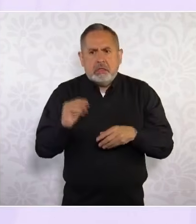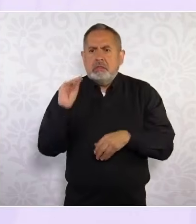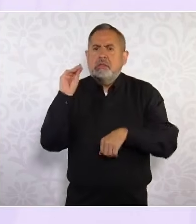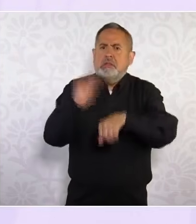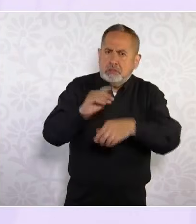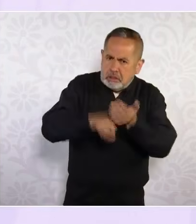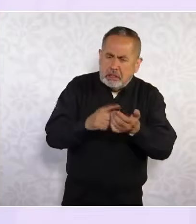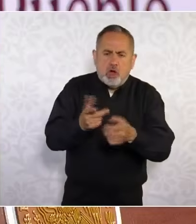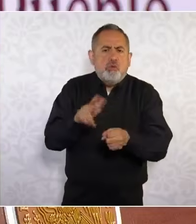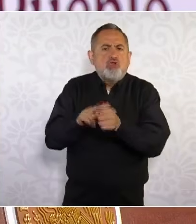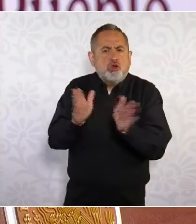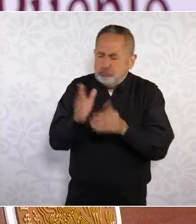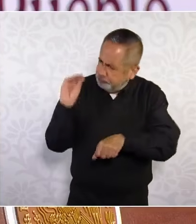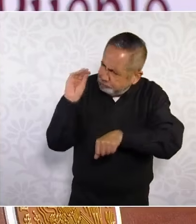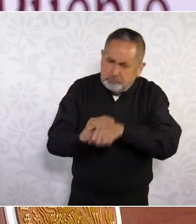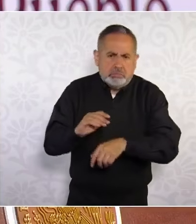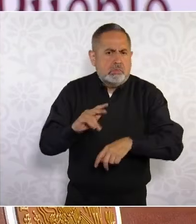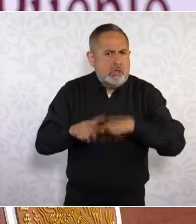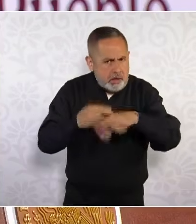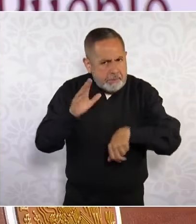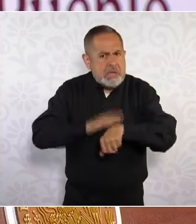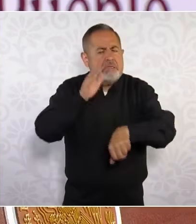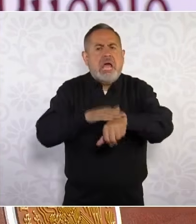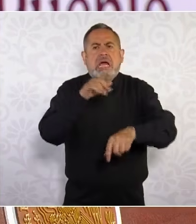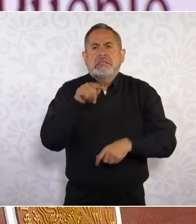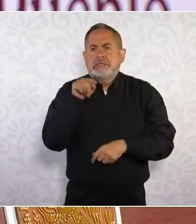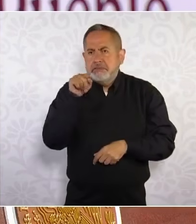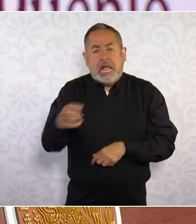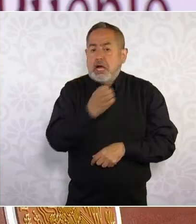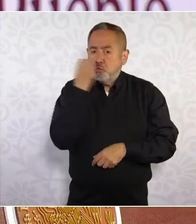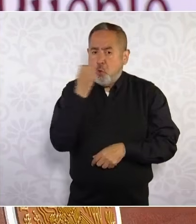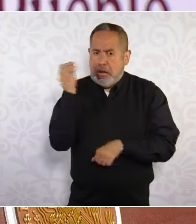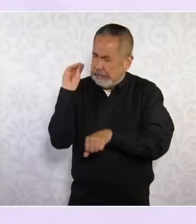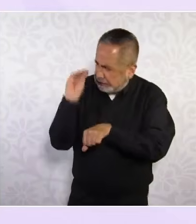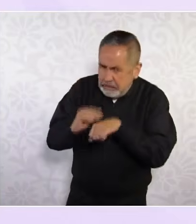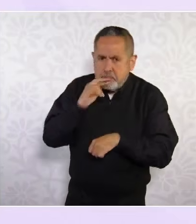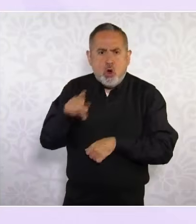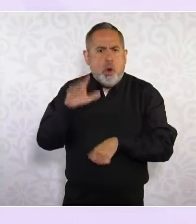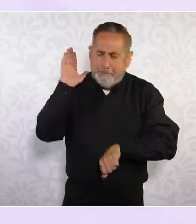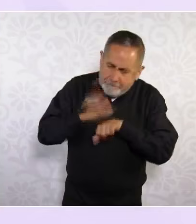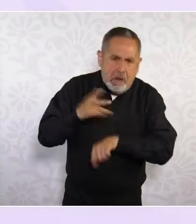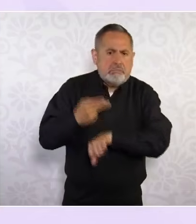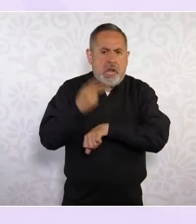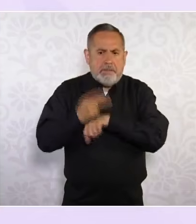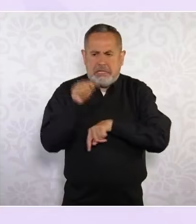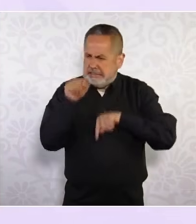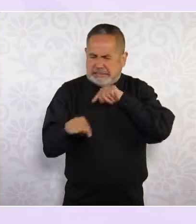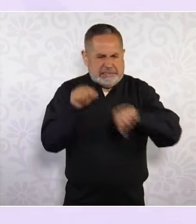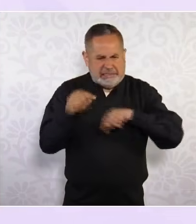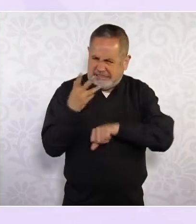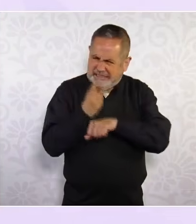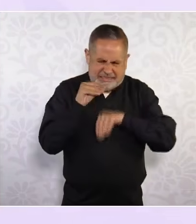de salud, vamos a mejorar todas las escuelas, vamos a hacer más preparatorias,